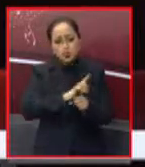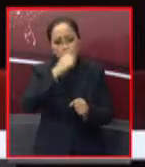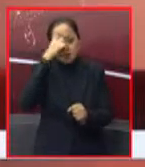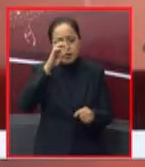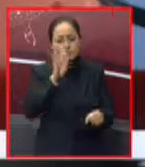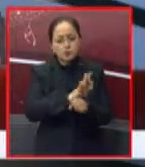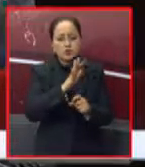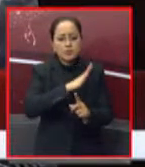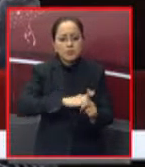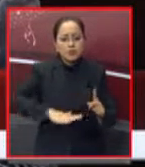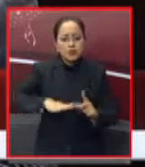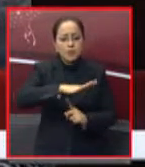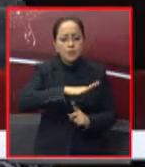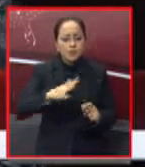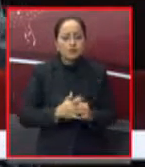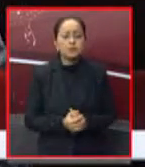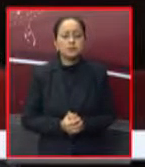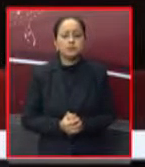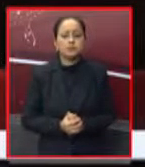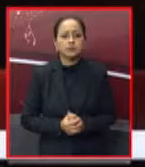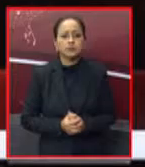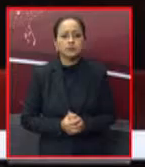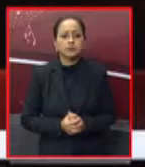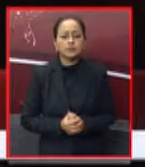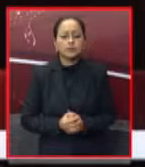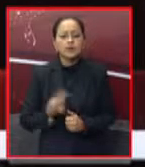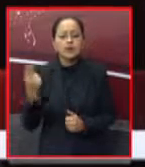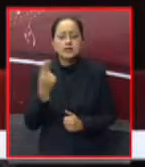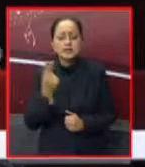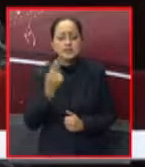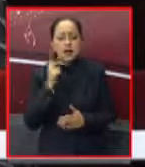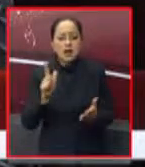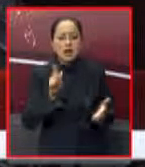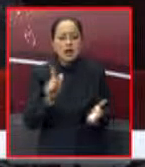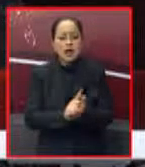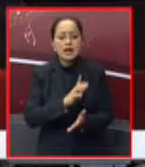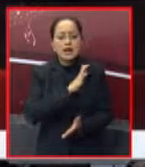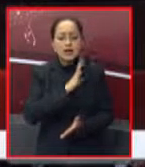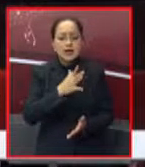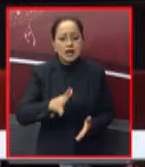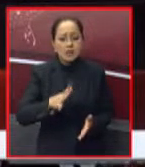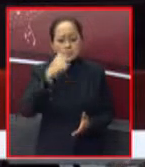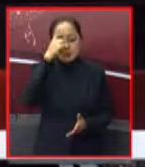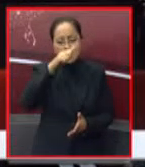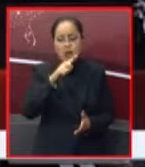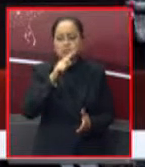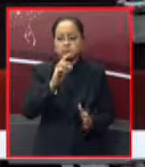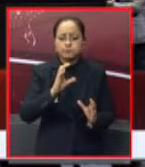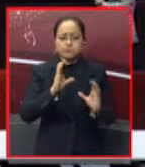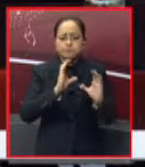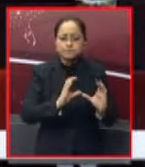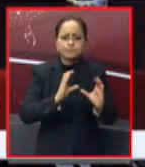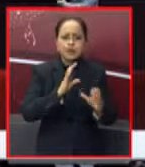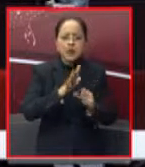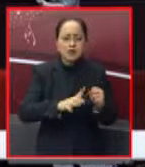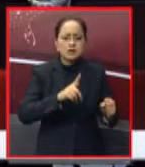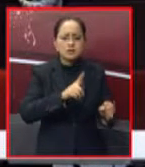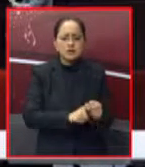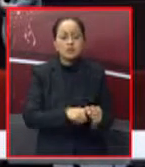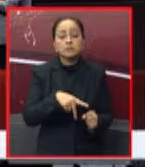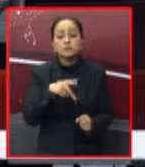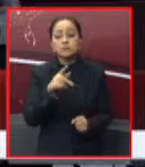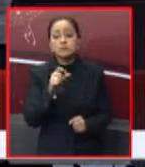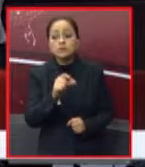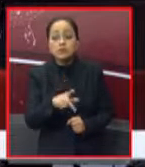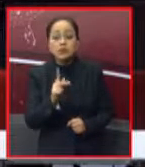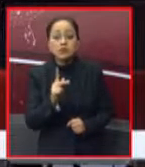ambiente. Se requiere de una ley general en materia de bienestar animal, pero antes que todo, necesita